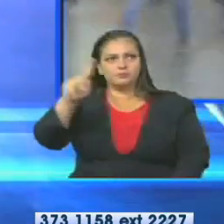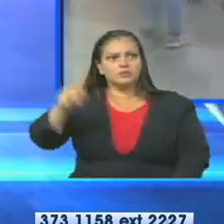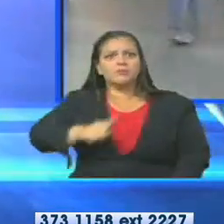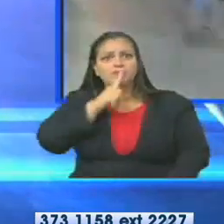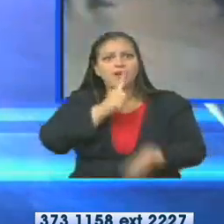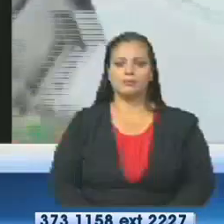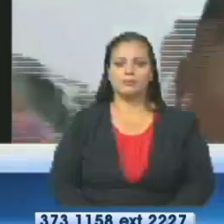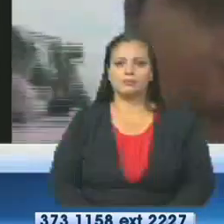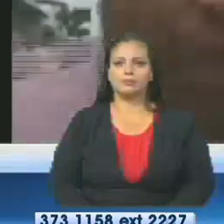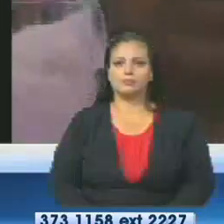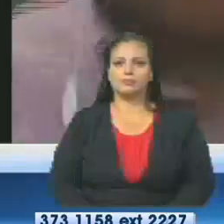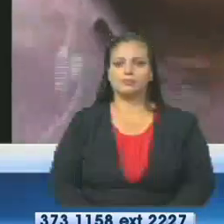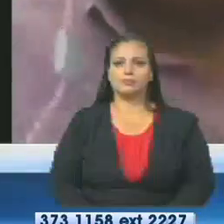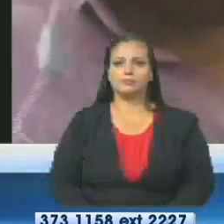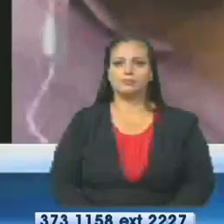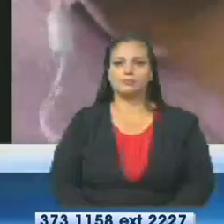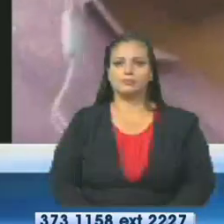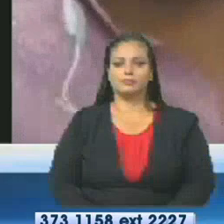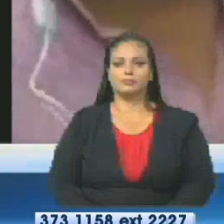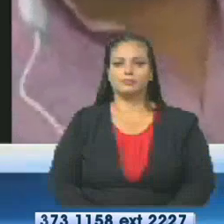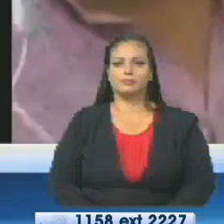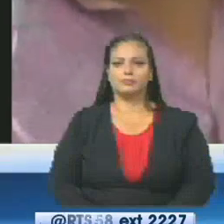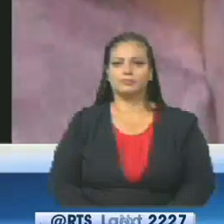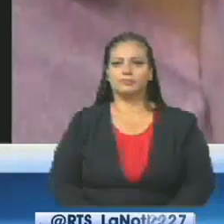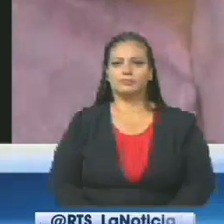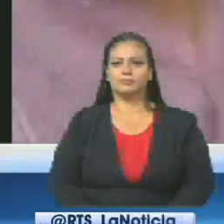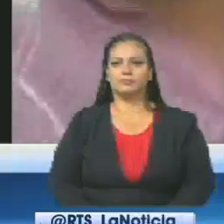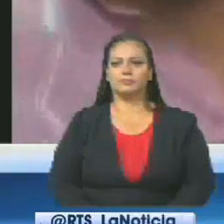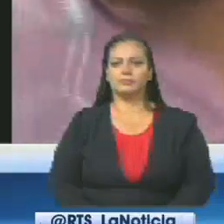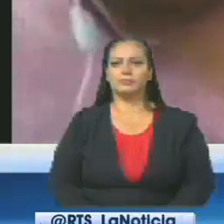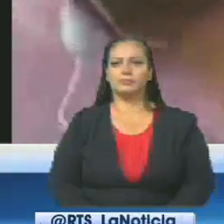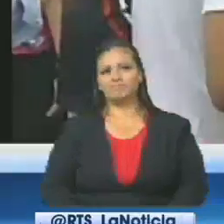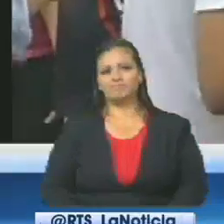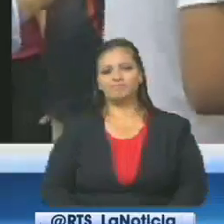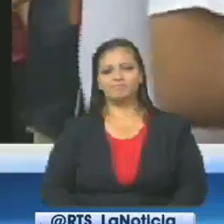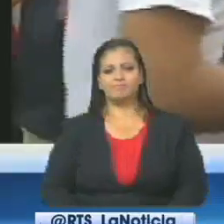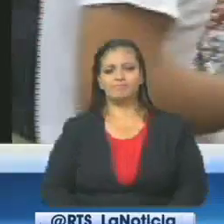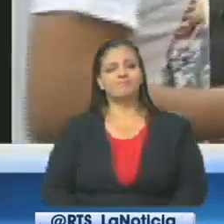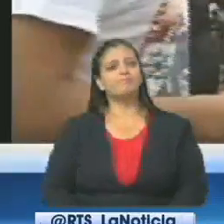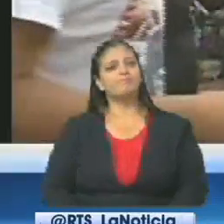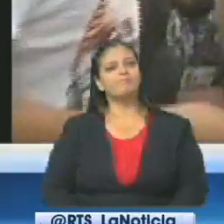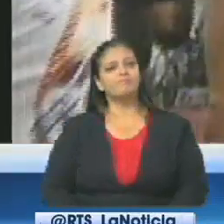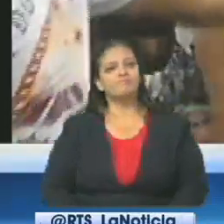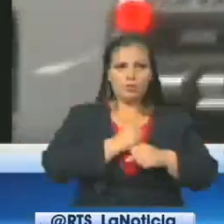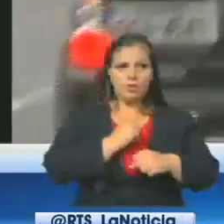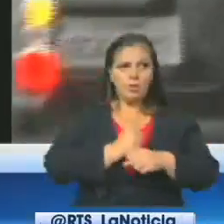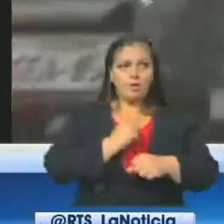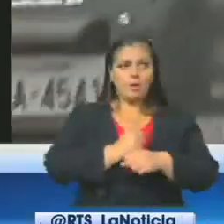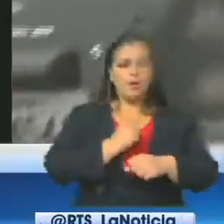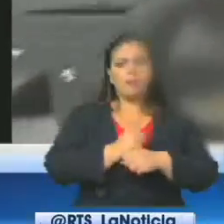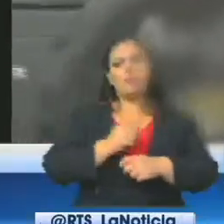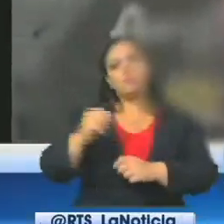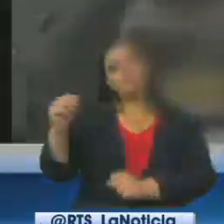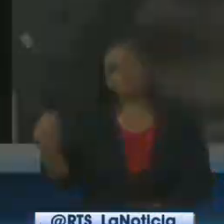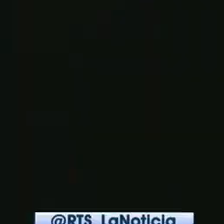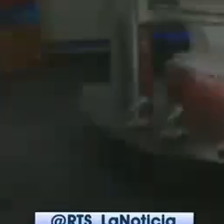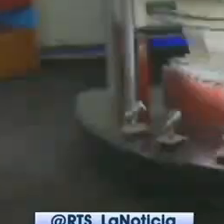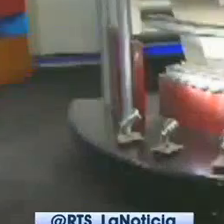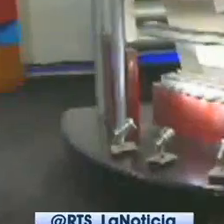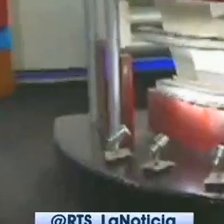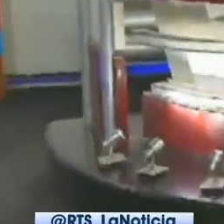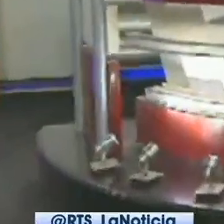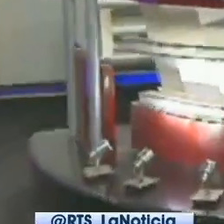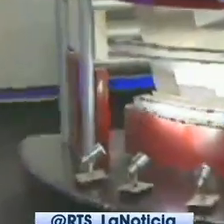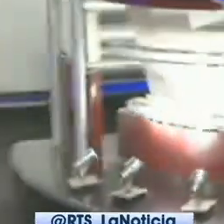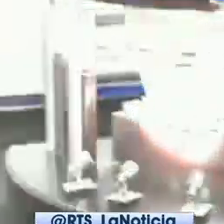movimiento telúrico. Sismo que se sintió así. Estamos en el lugar exacto y en la hora indicada donde se generan los hechos que usted